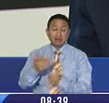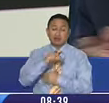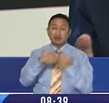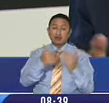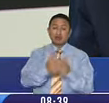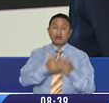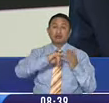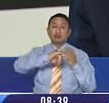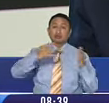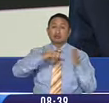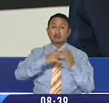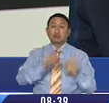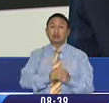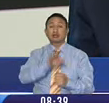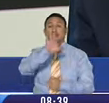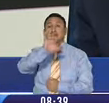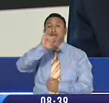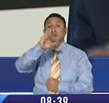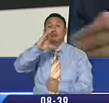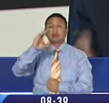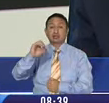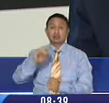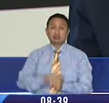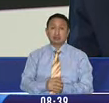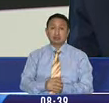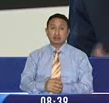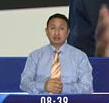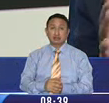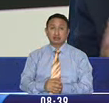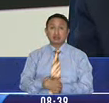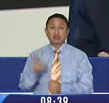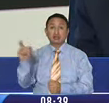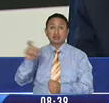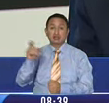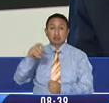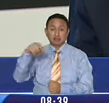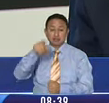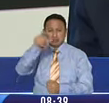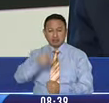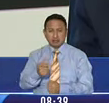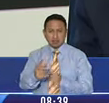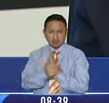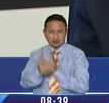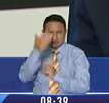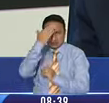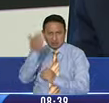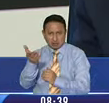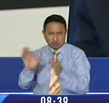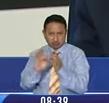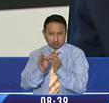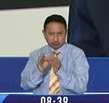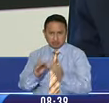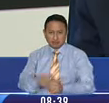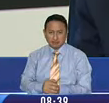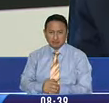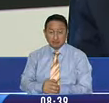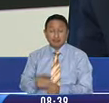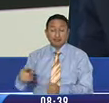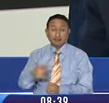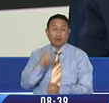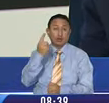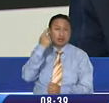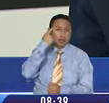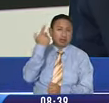todos los TIC que se llama, tecnología, la informática, la comunicación, necesitan de gente capacitada para esto. Por lo tanto, no solo